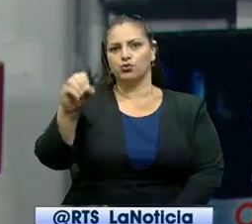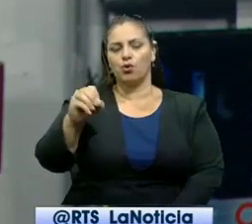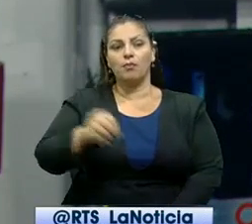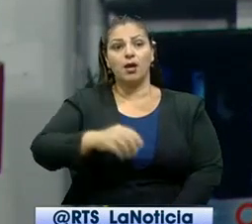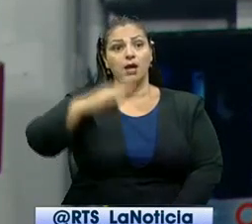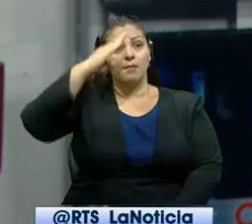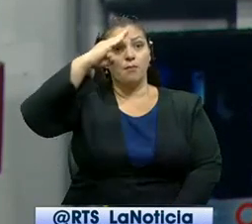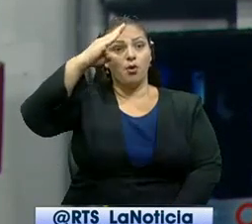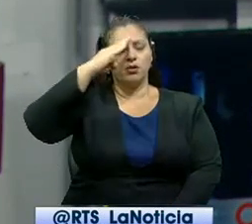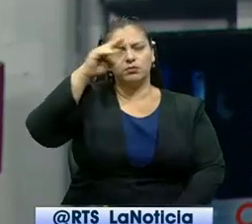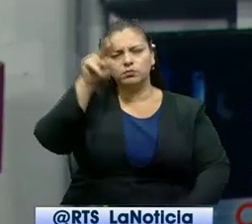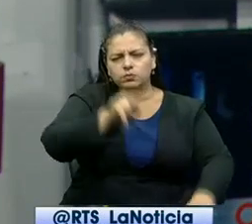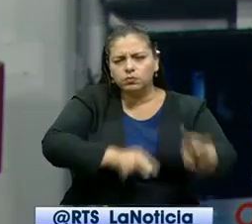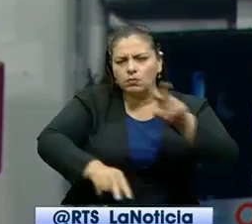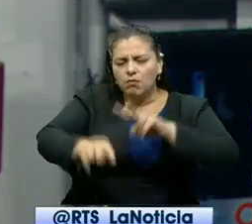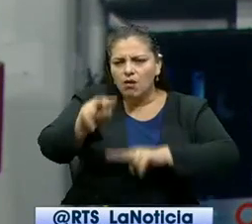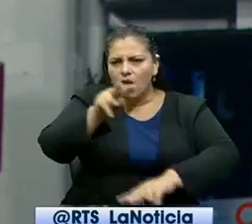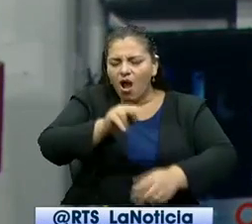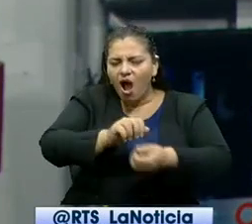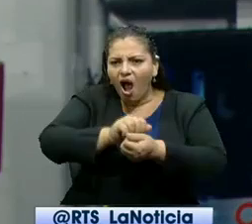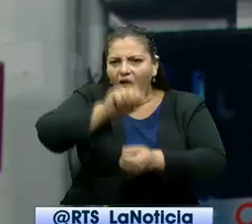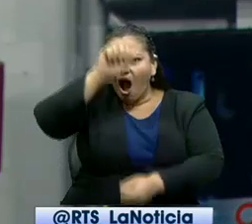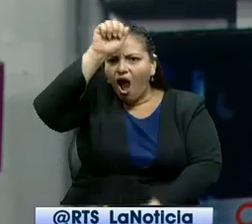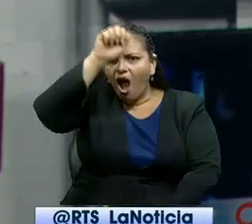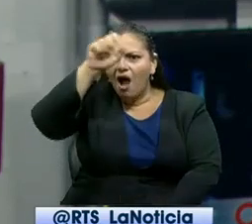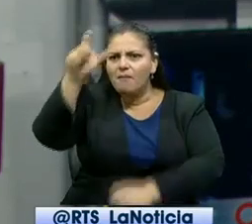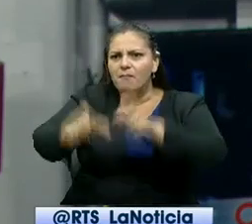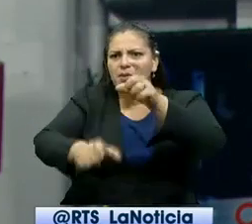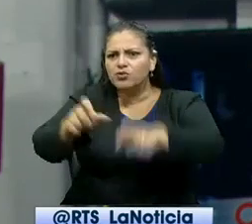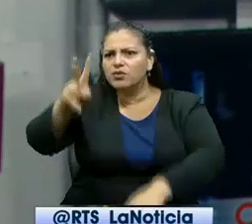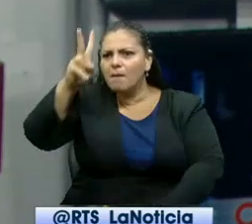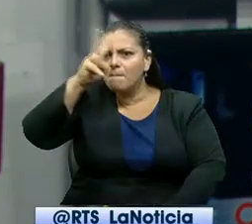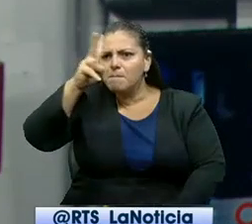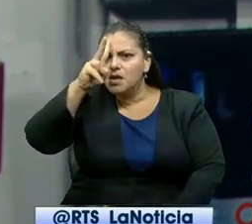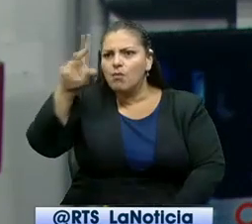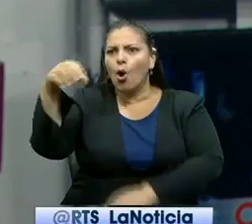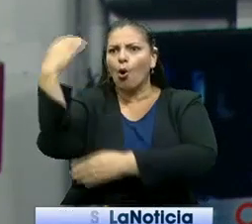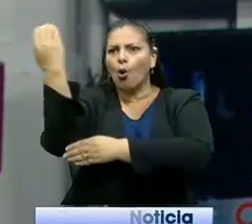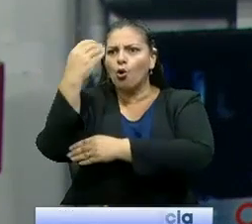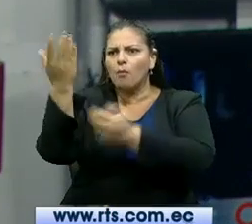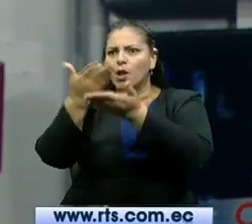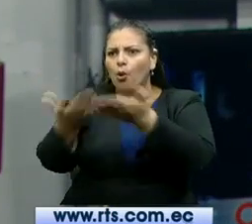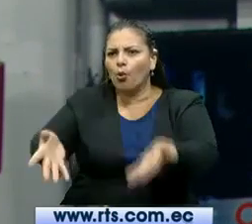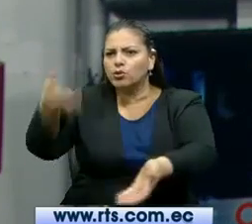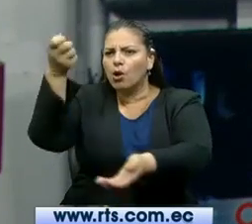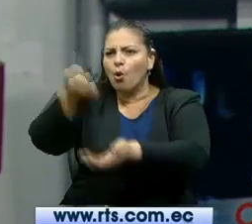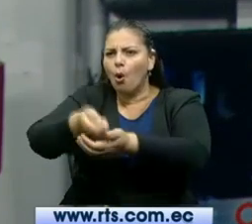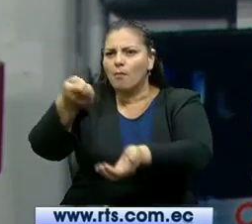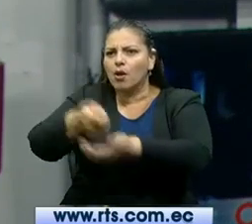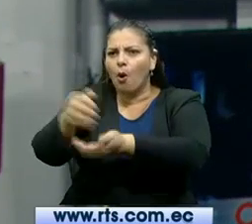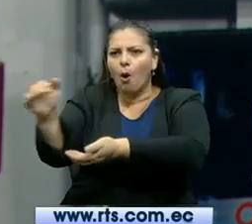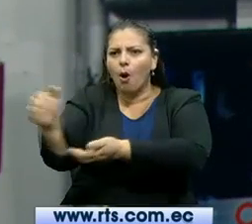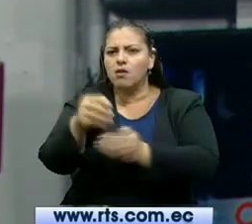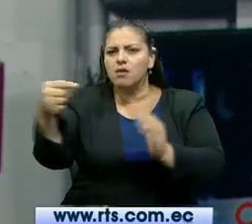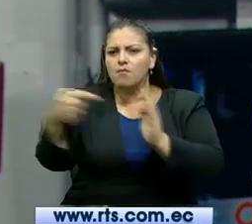al cantón fronterizo de San Lorenzo en la provincia de Esmeraldas. Tres personas fueron detenidas para investigaciones.